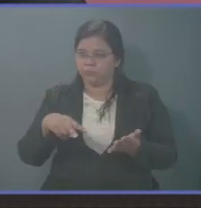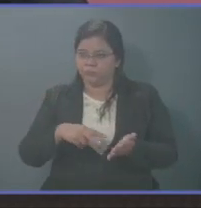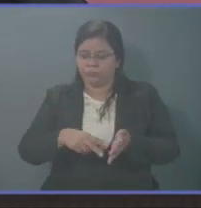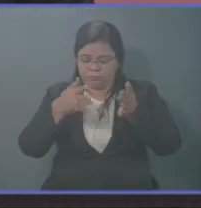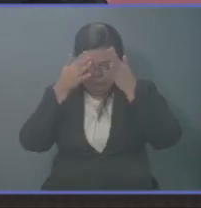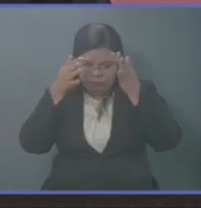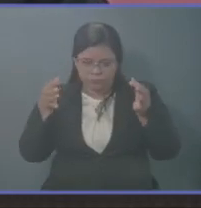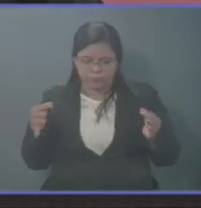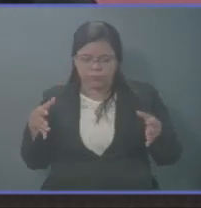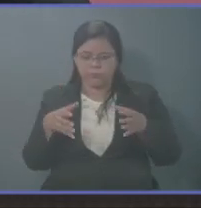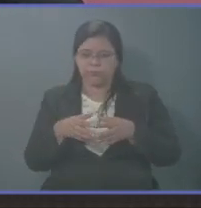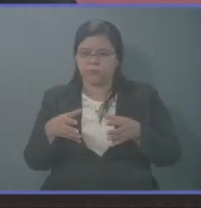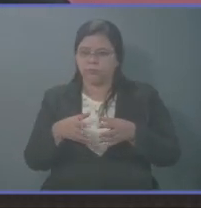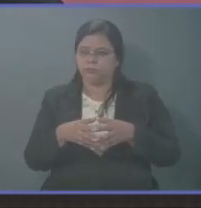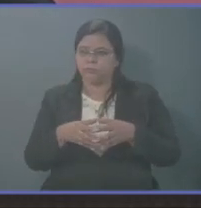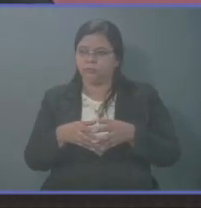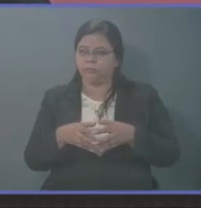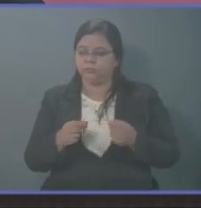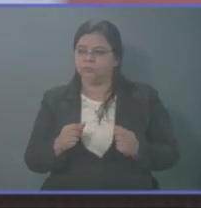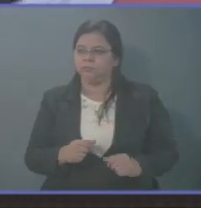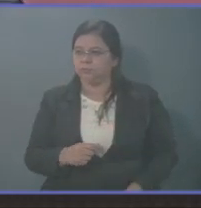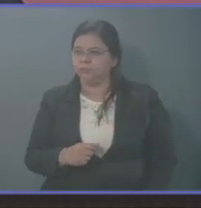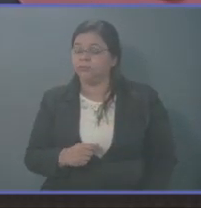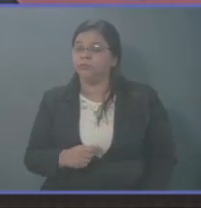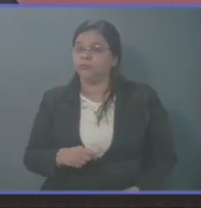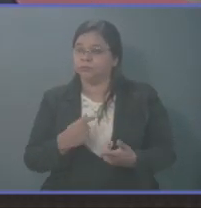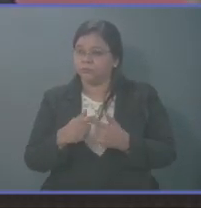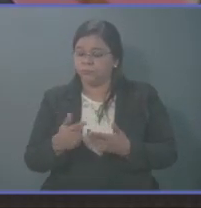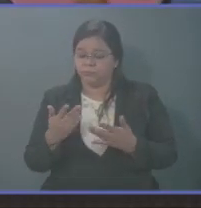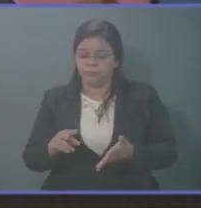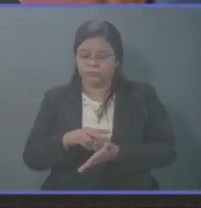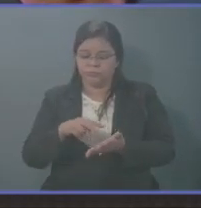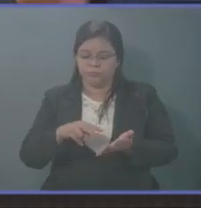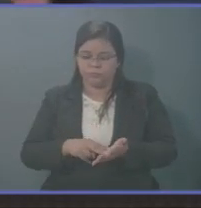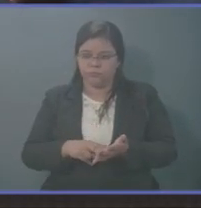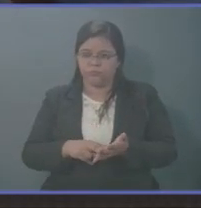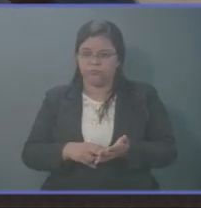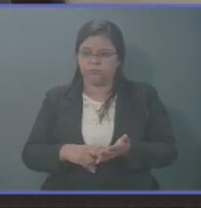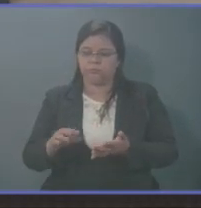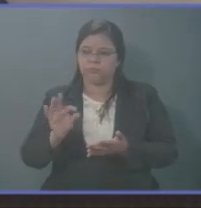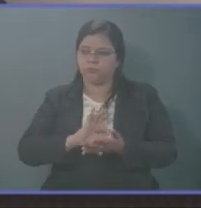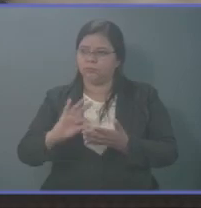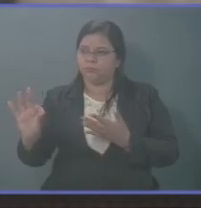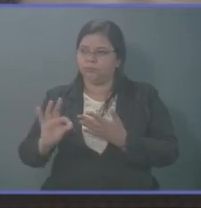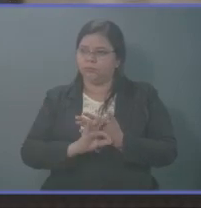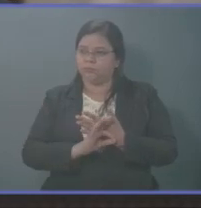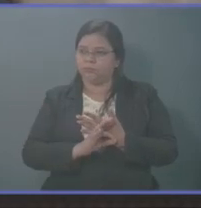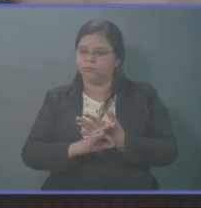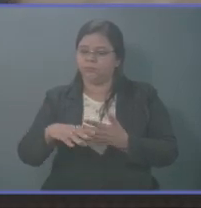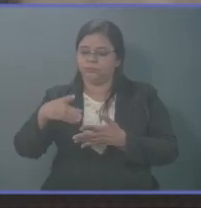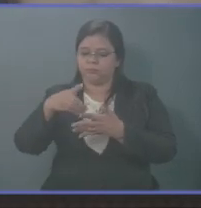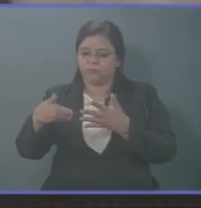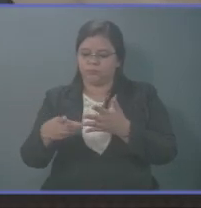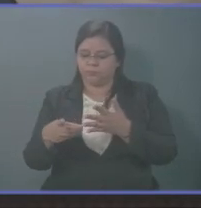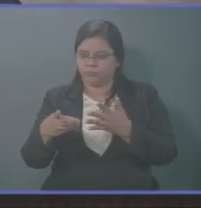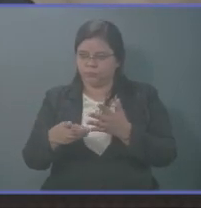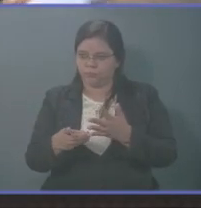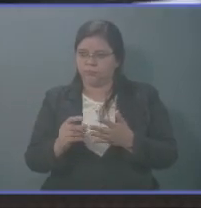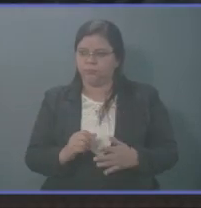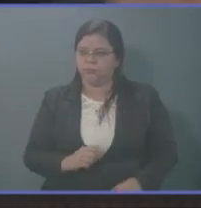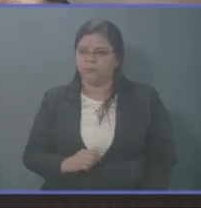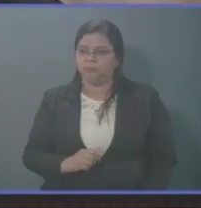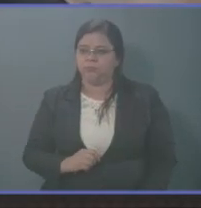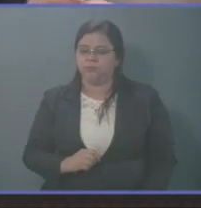número 314 y con su venia, señor presidente, le daré lectura al respectivo proyecto de